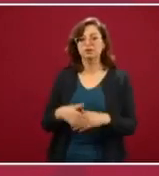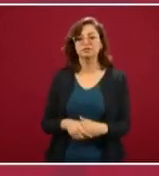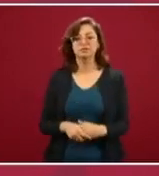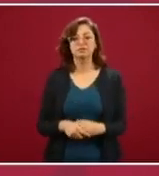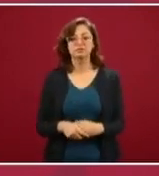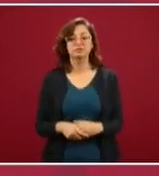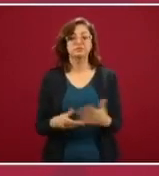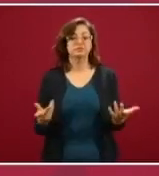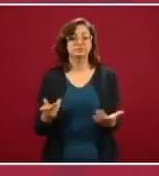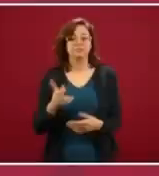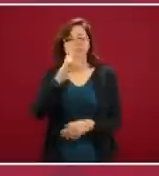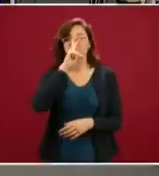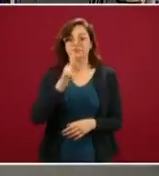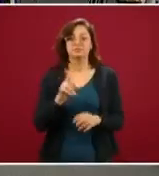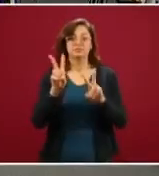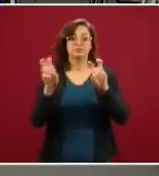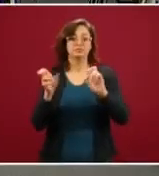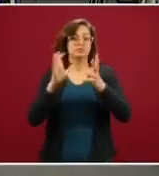cuestión violenta